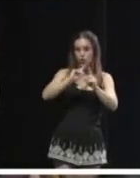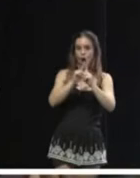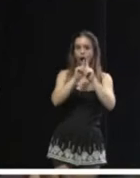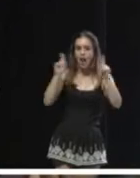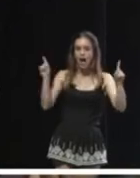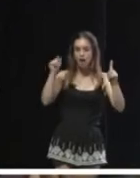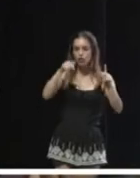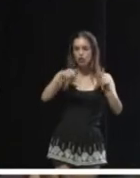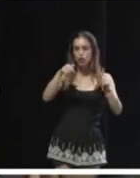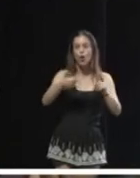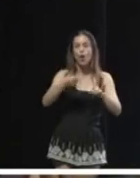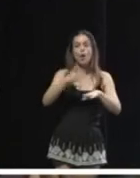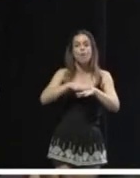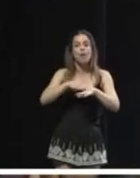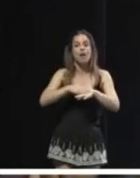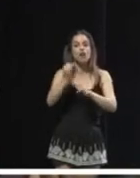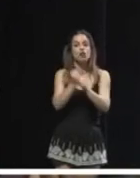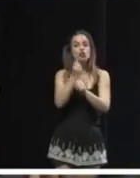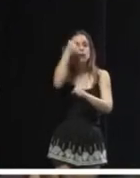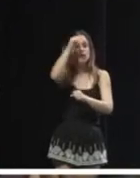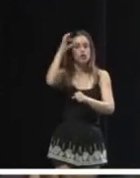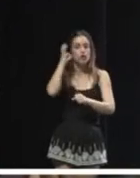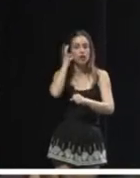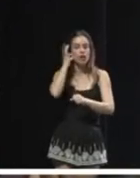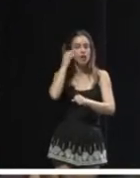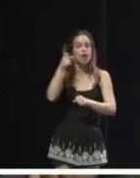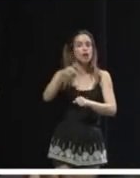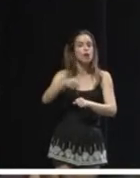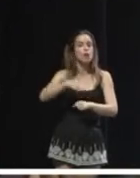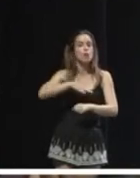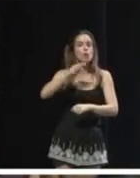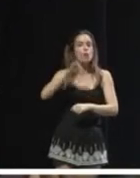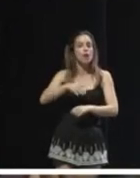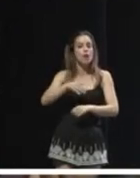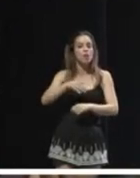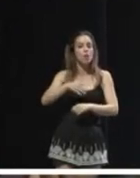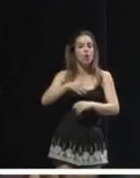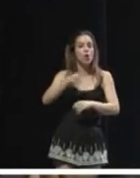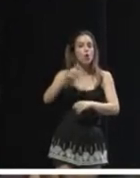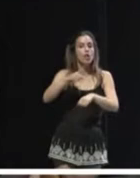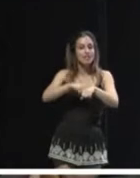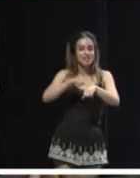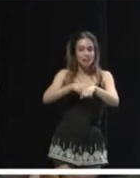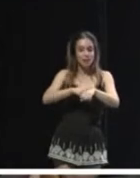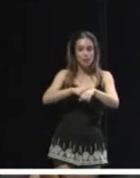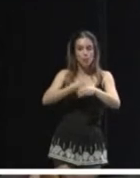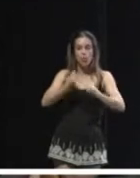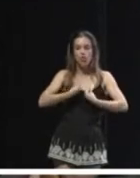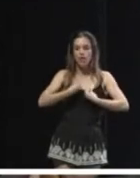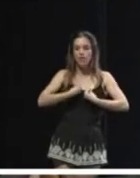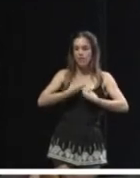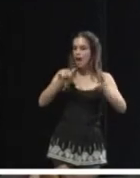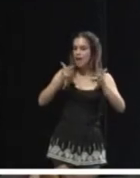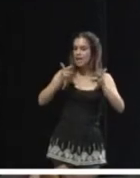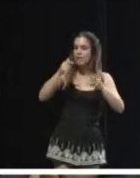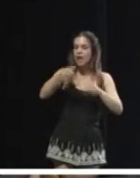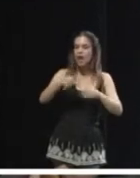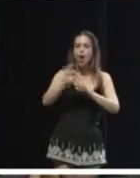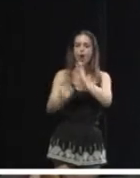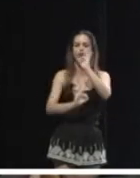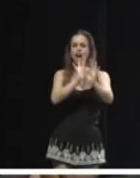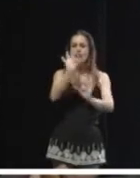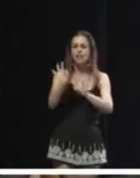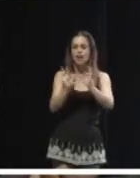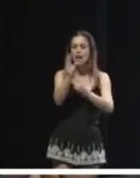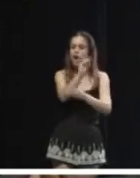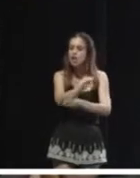los trabajadores y las trabajadoras podamos disponer de nuestro tiempo de vida y organizarnos en el